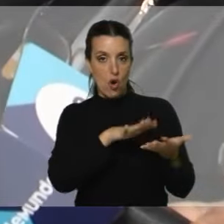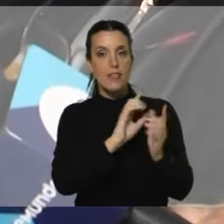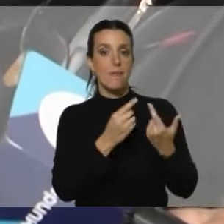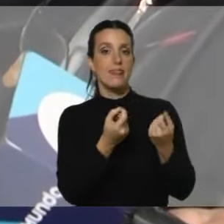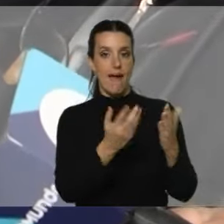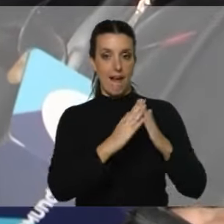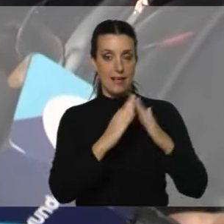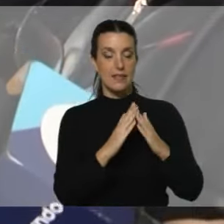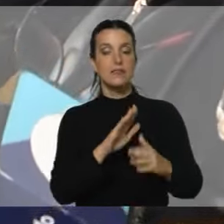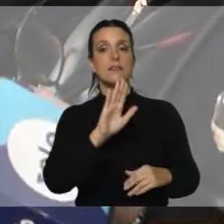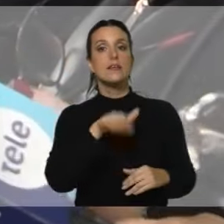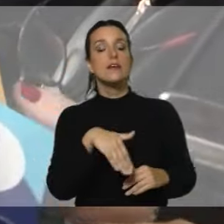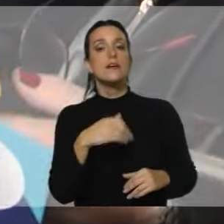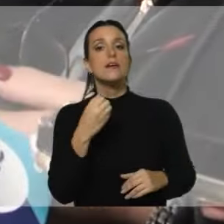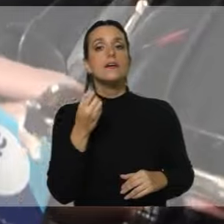también. Es decir,